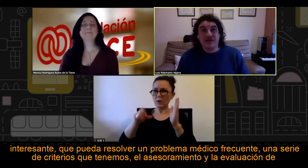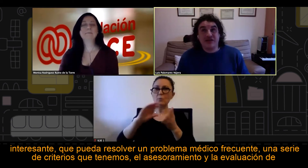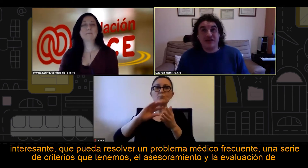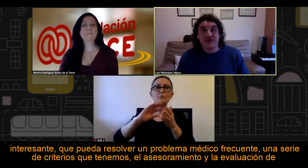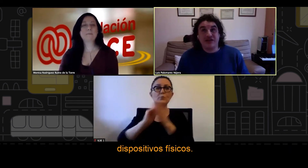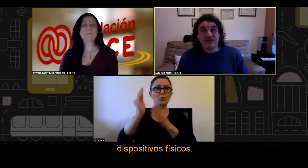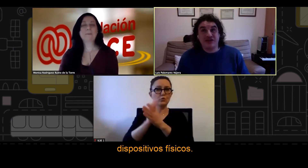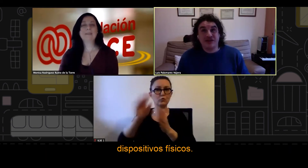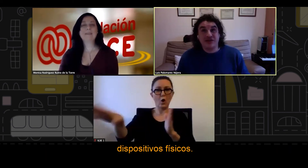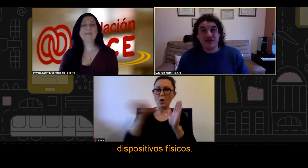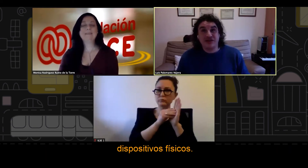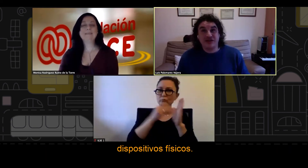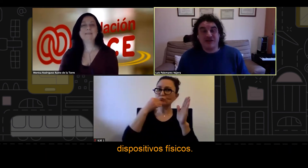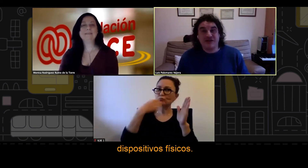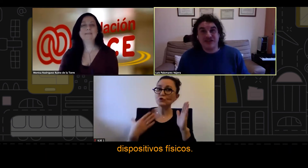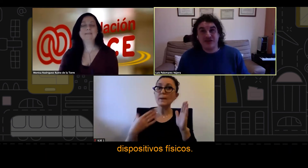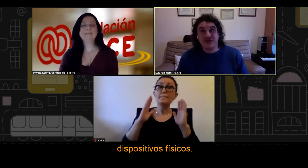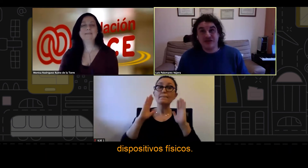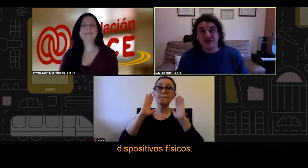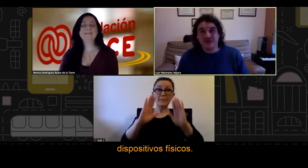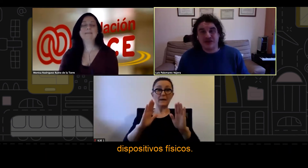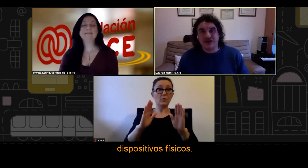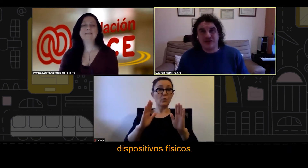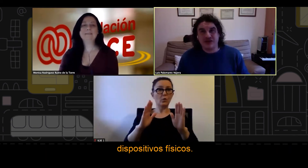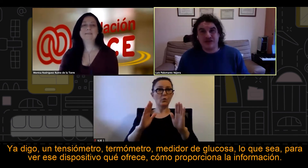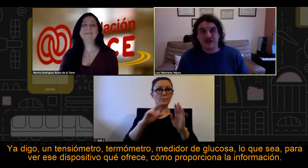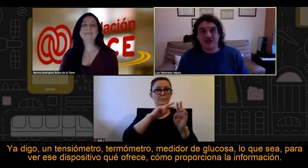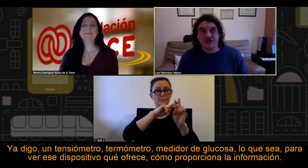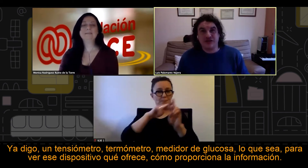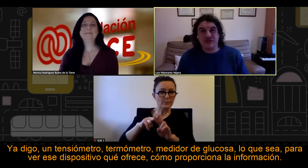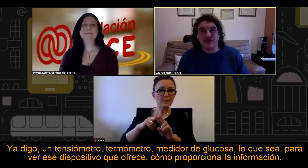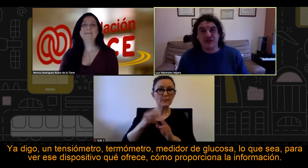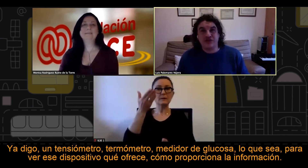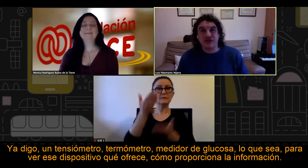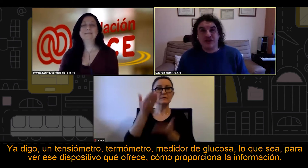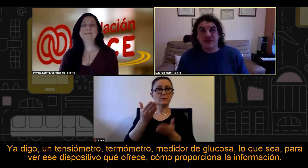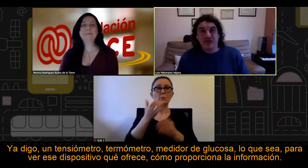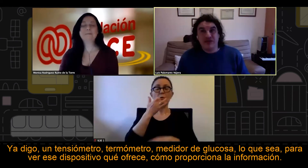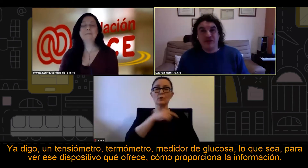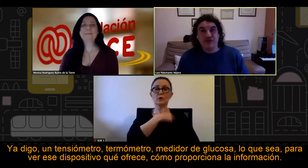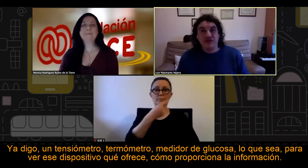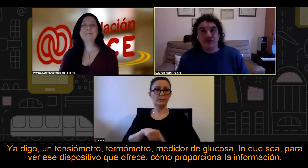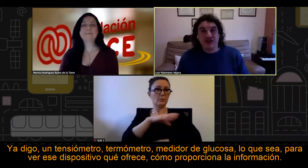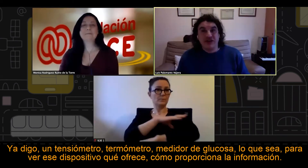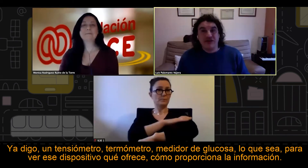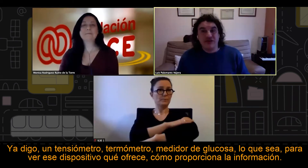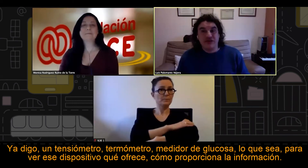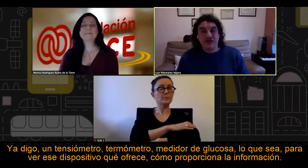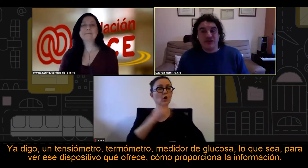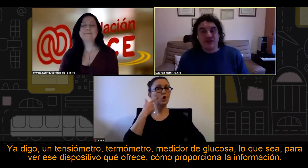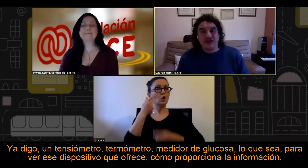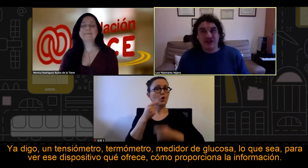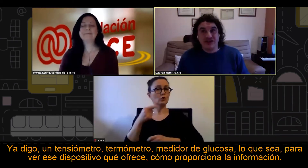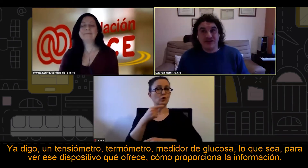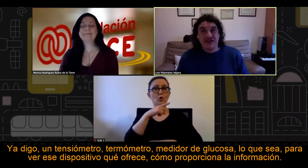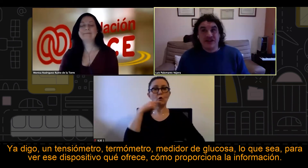la evaluación de dispositivos físicos, pues ya digo, un tensiómetro, un termómetro, un medidor de glucosa, lo